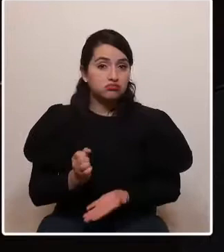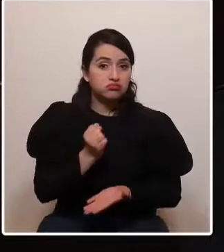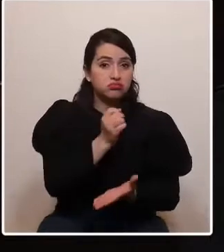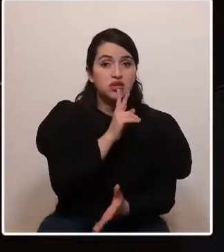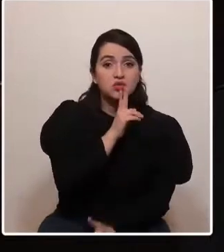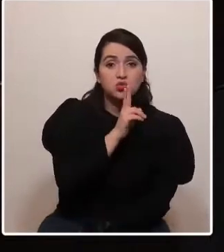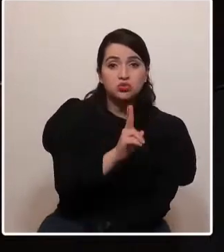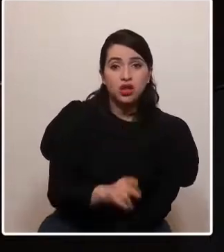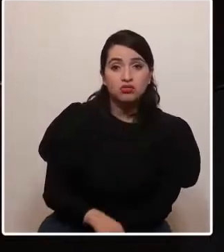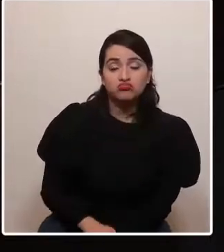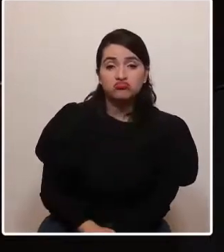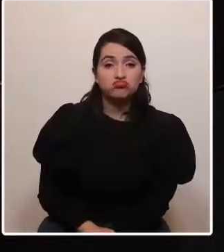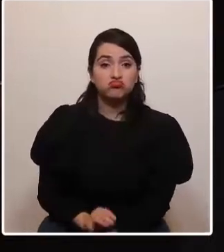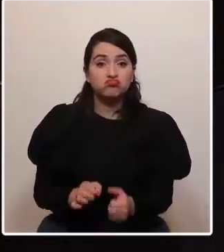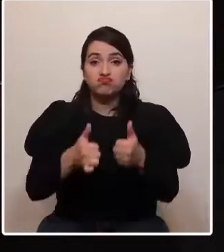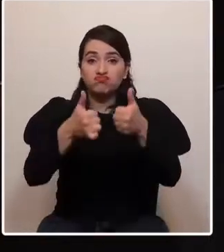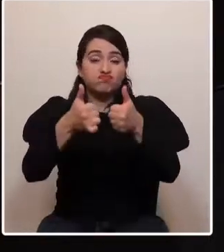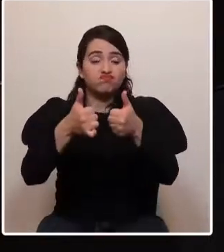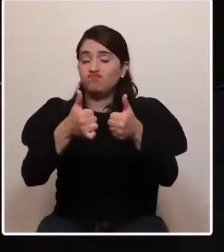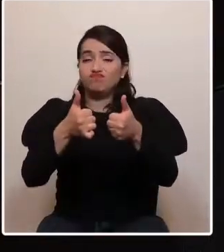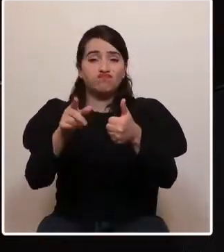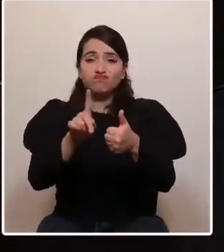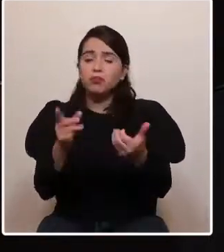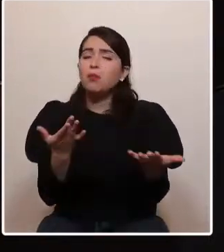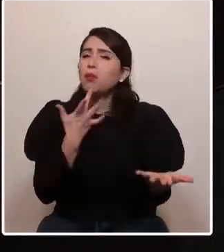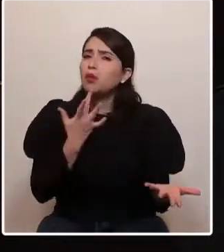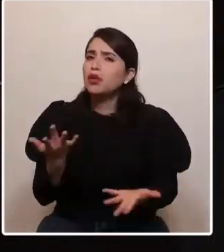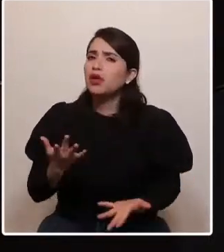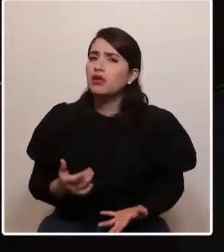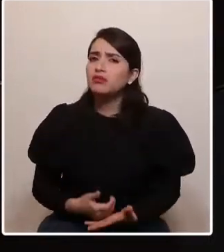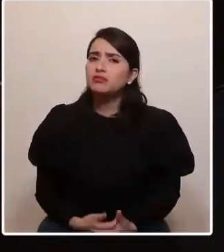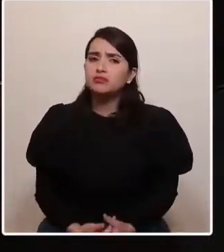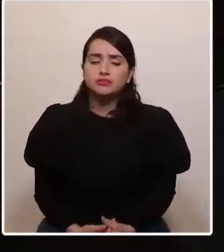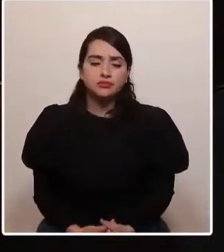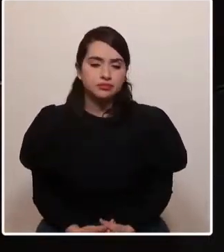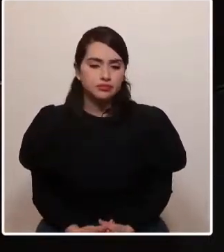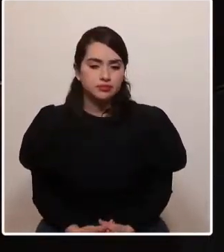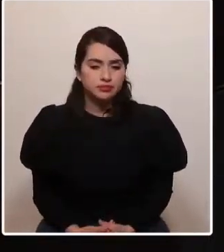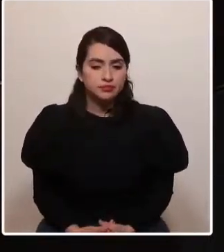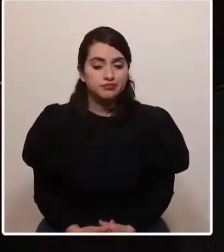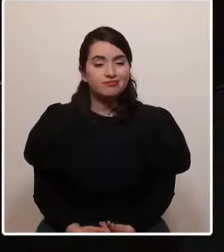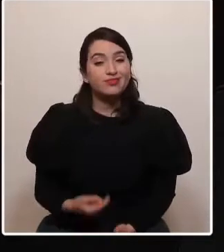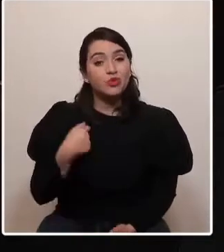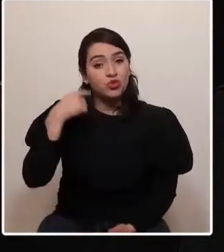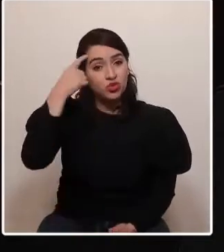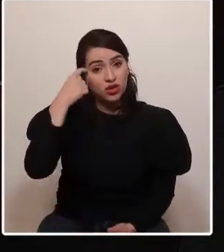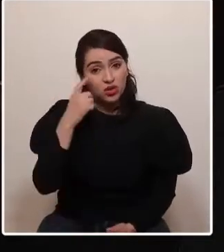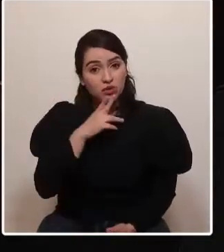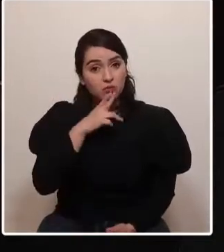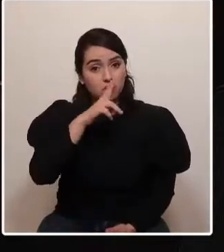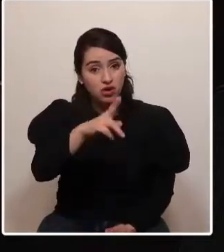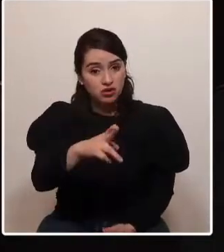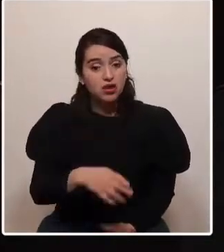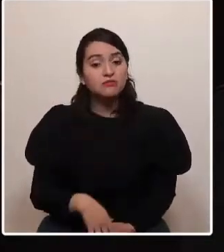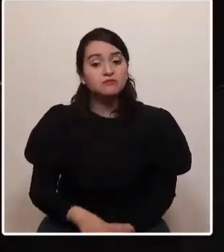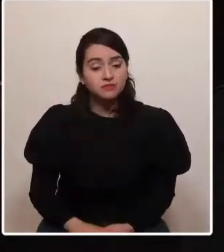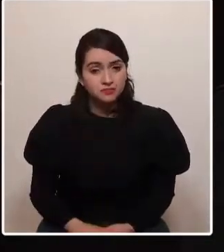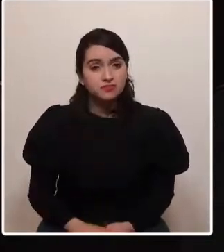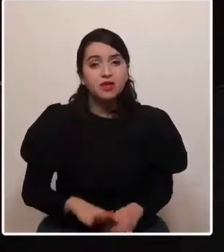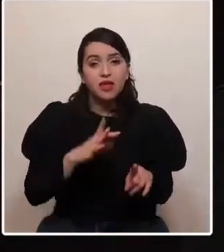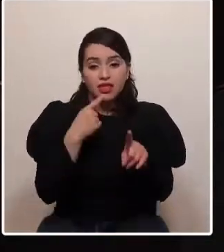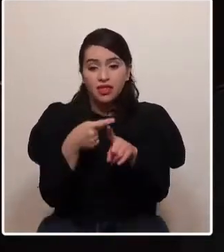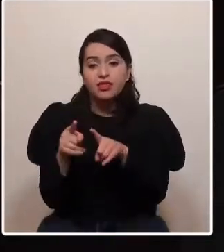resultados no son alicientes. ¿Por qué? Creo que la respuesta, hablando con